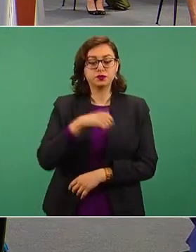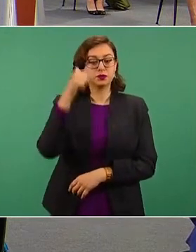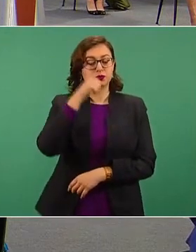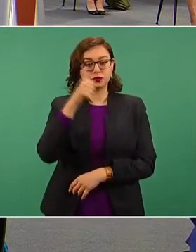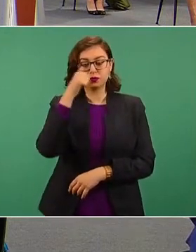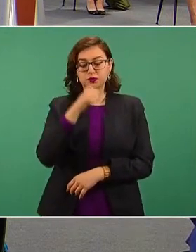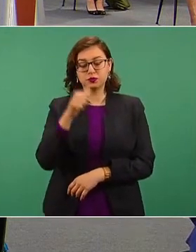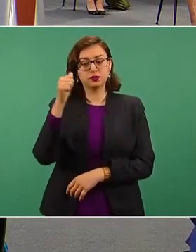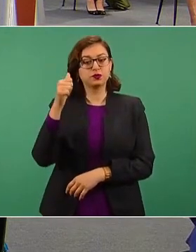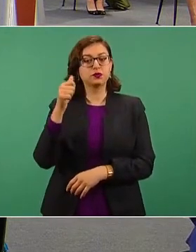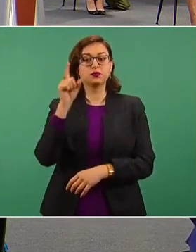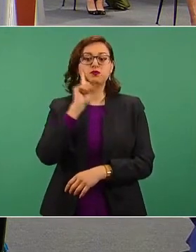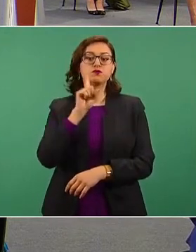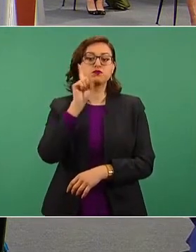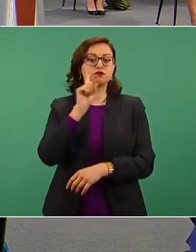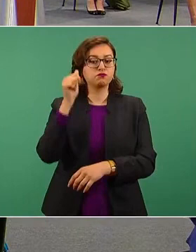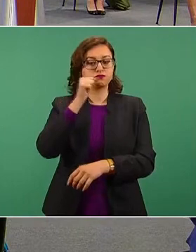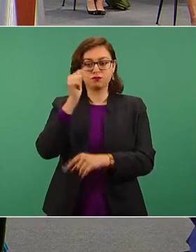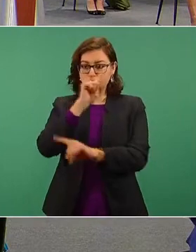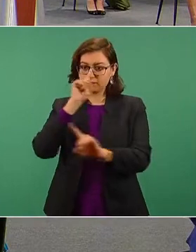la transformación.